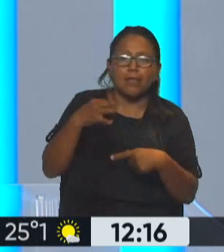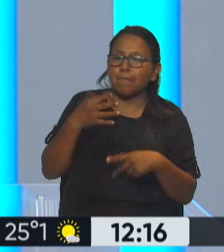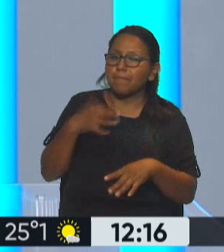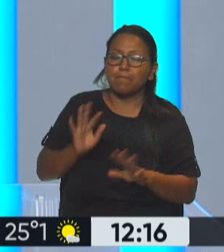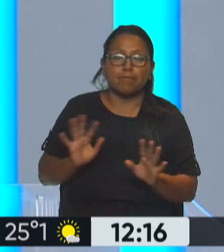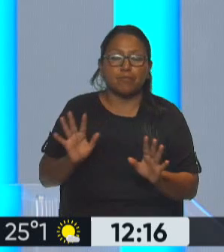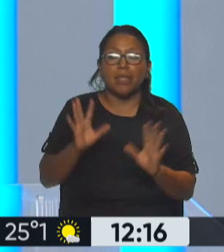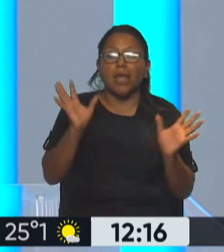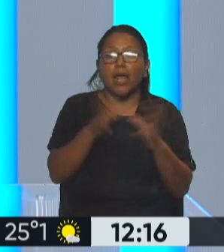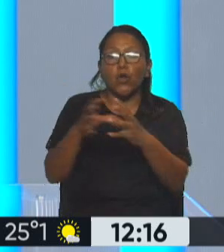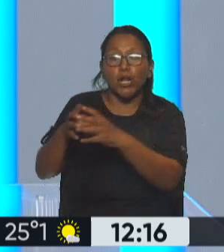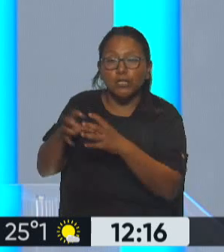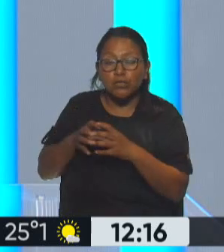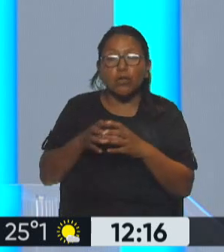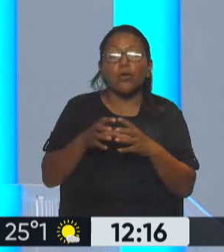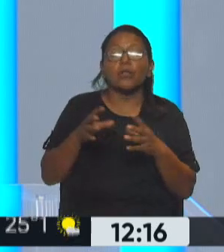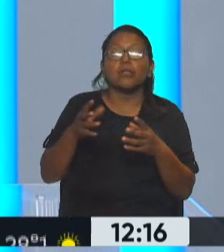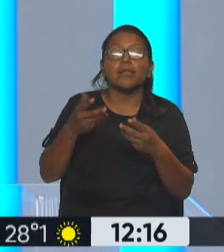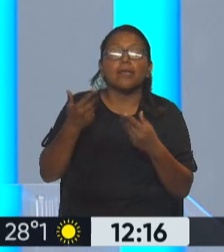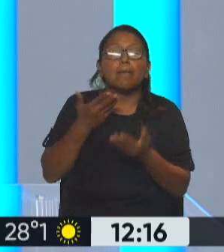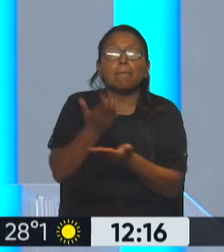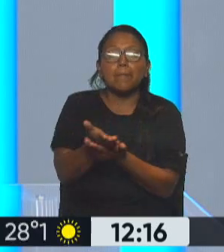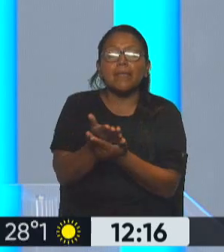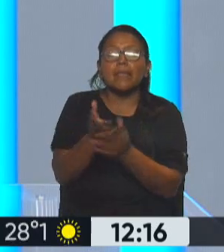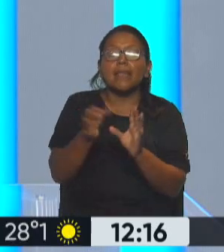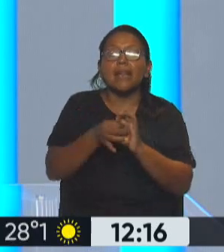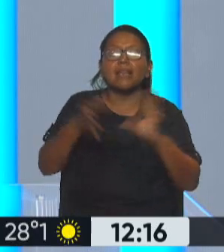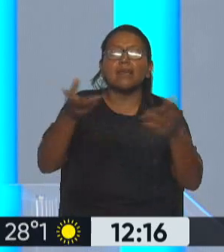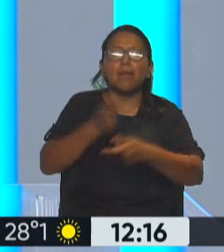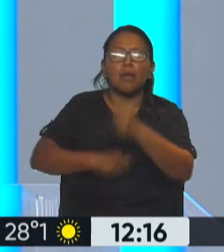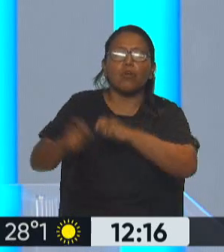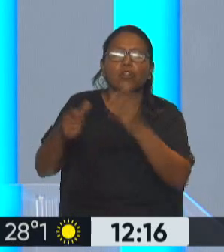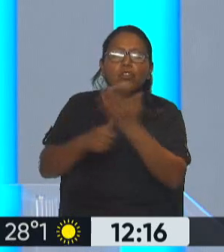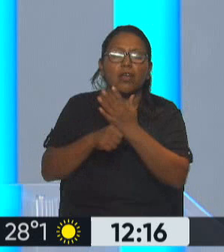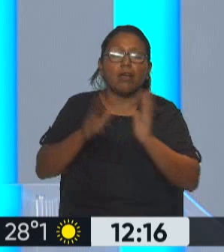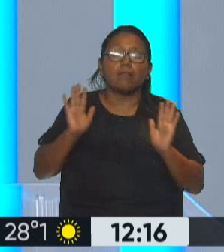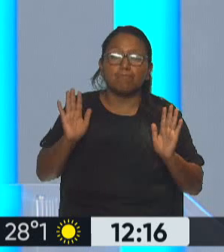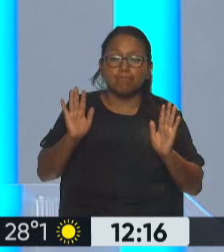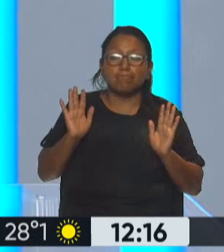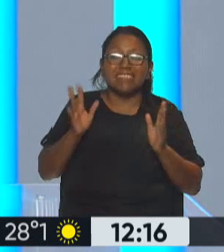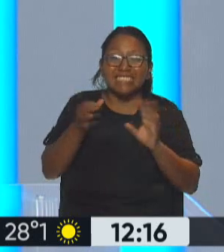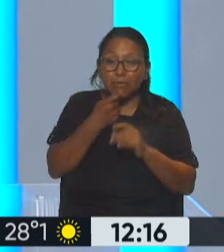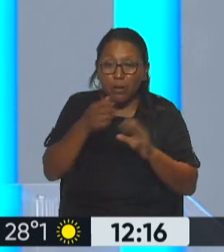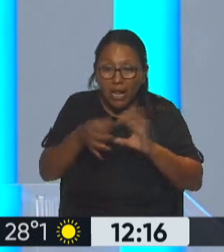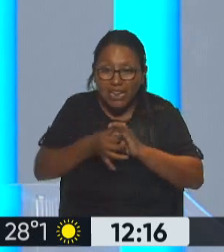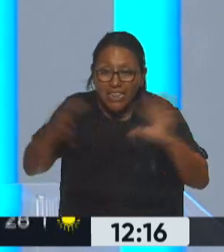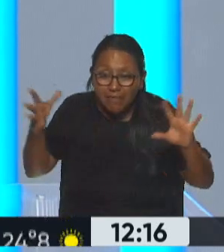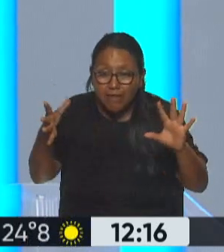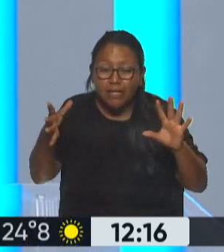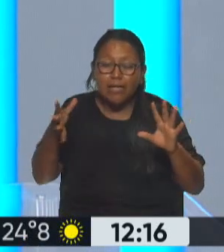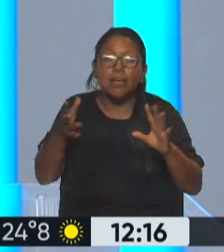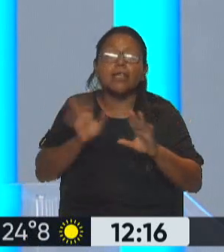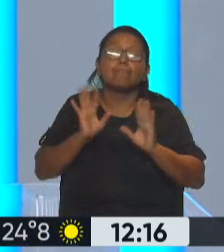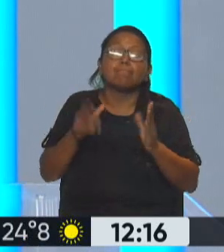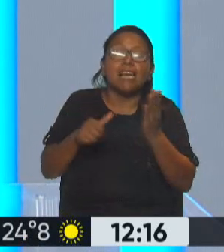Las organizaciones vinculadas a la mesa de enlace piden la libre exportación de carne. Sí. Si hay libre exportación de carne,